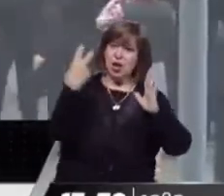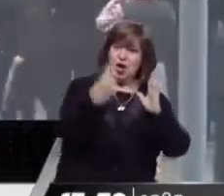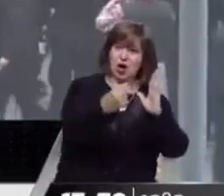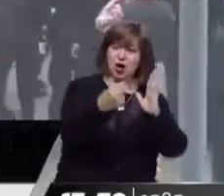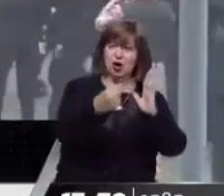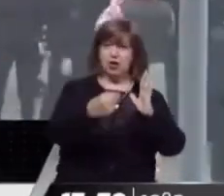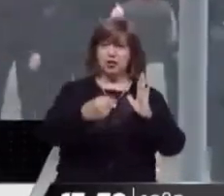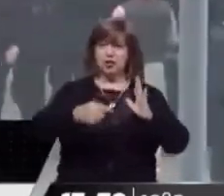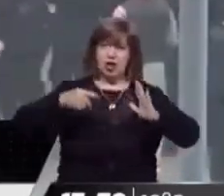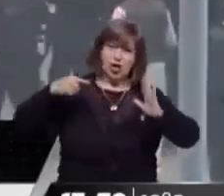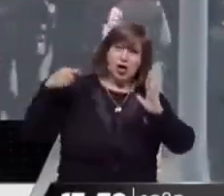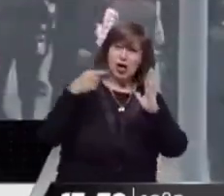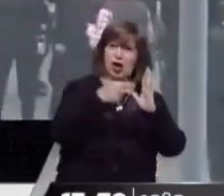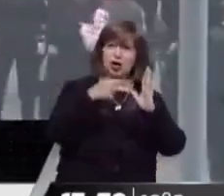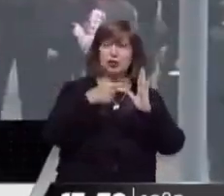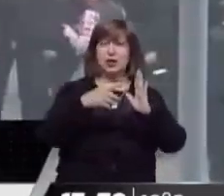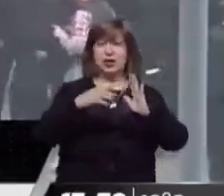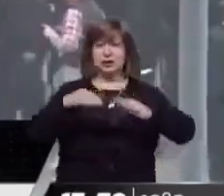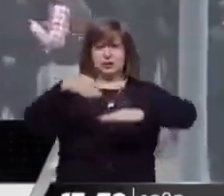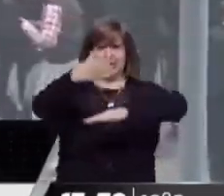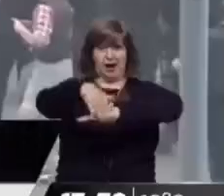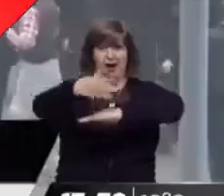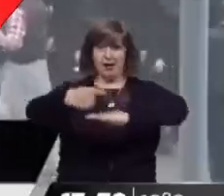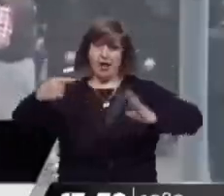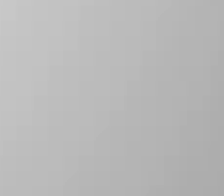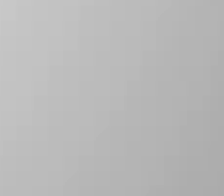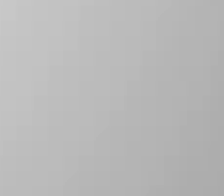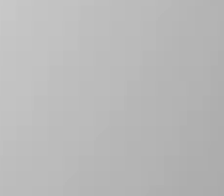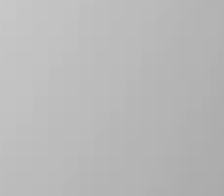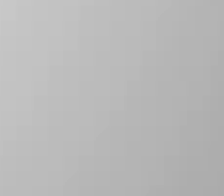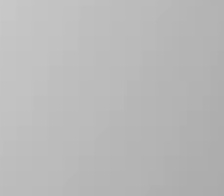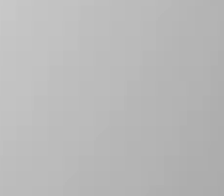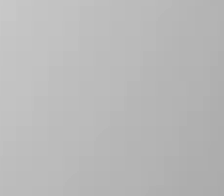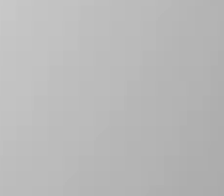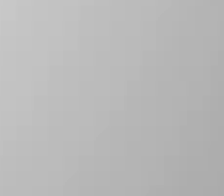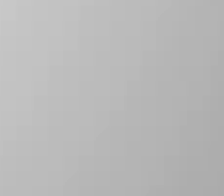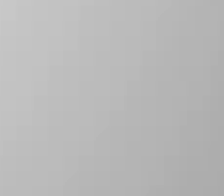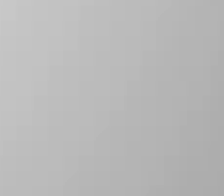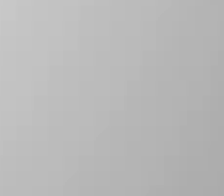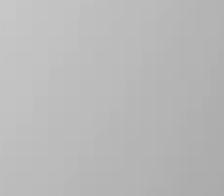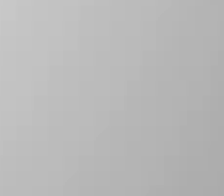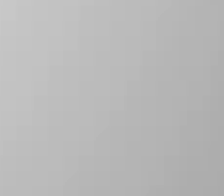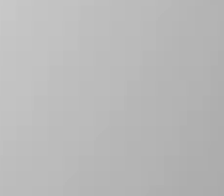en el interior del Congreso. En un ratito volvemos. Máxima atención frente al Congreso.